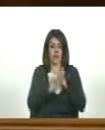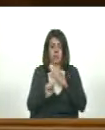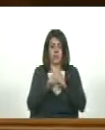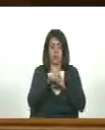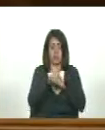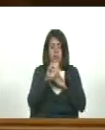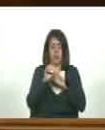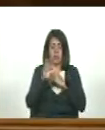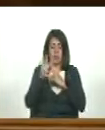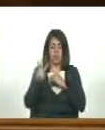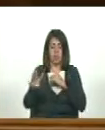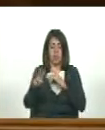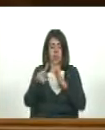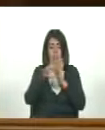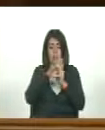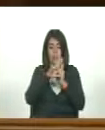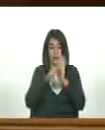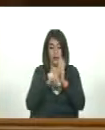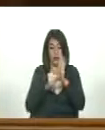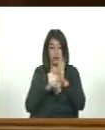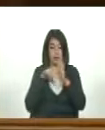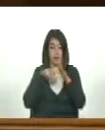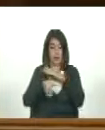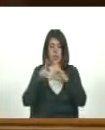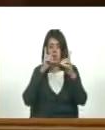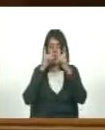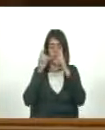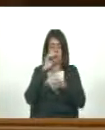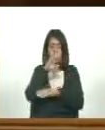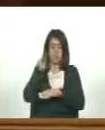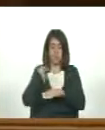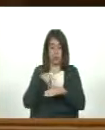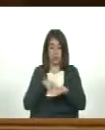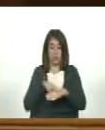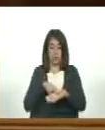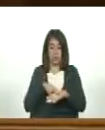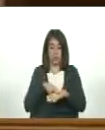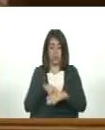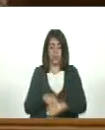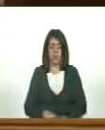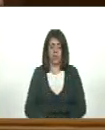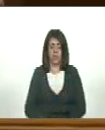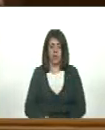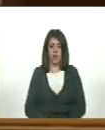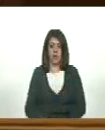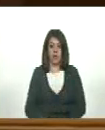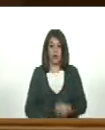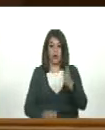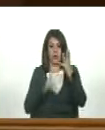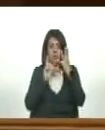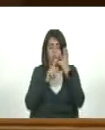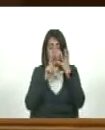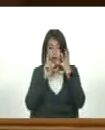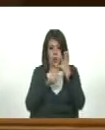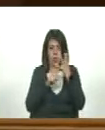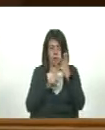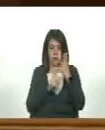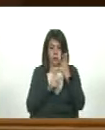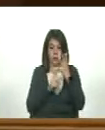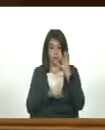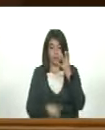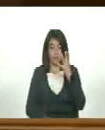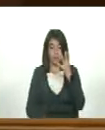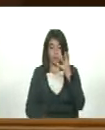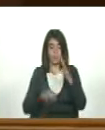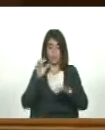artículo 104 del Reglamento Interior y de Debates de la Asamblea Nacional. Cuarto punto del orden del